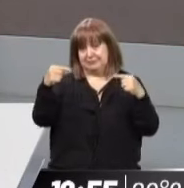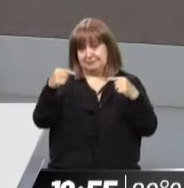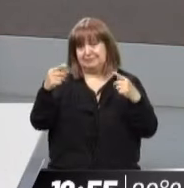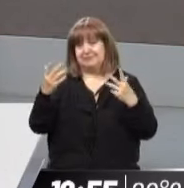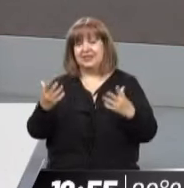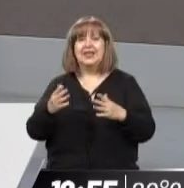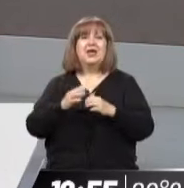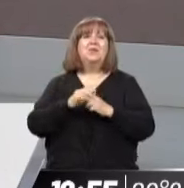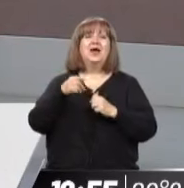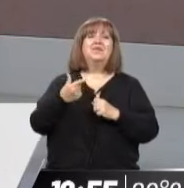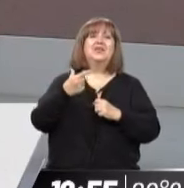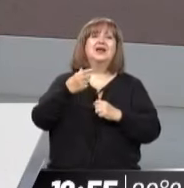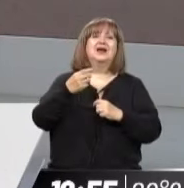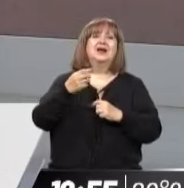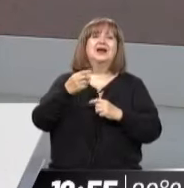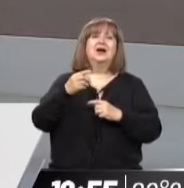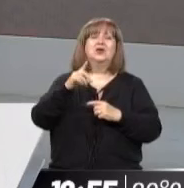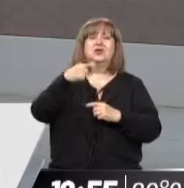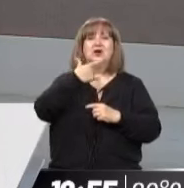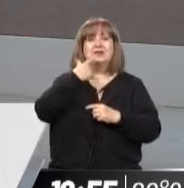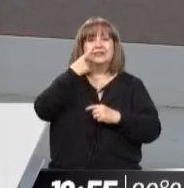el Cholo Simeone. ¿Qué le pide? Ah, las dos.